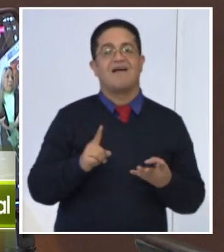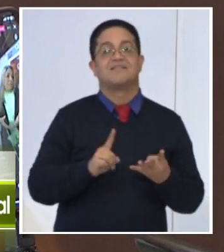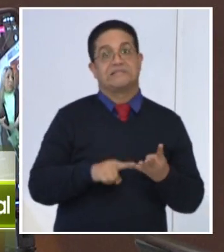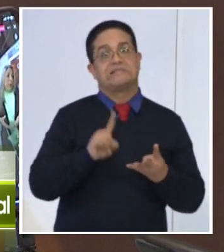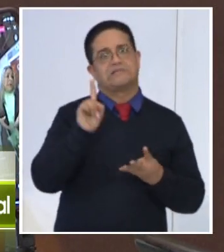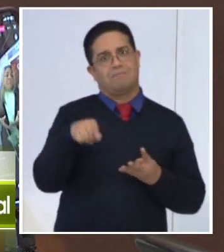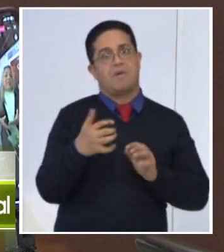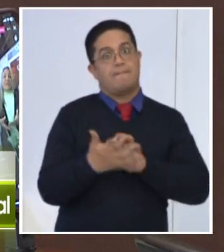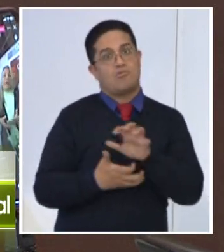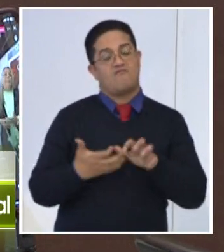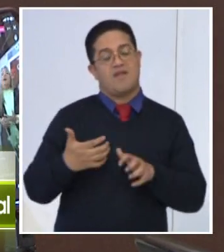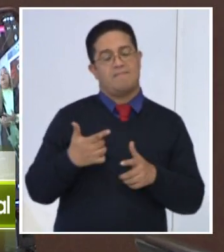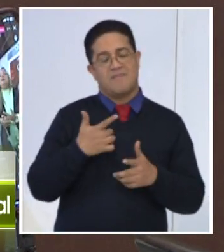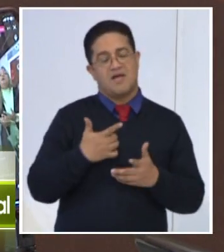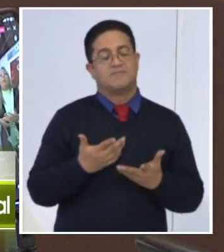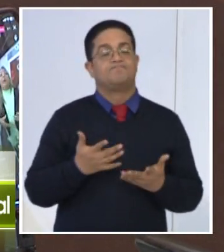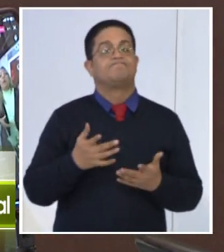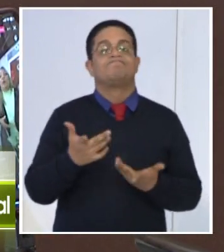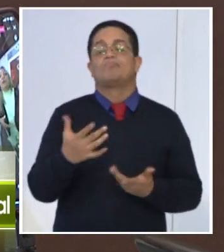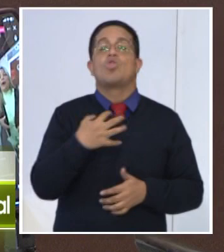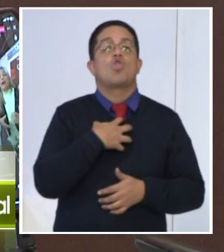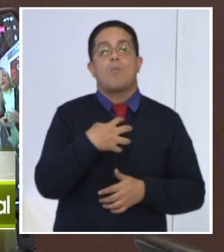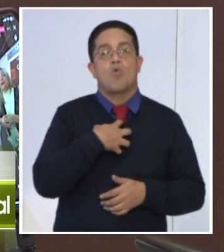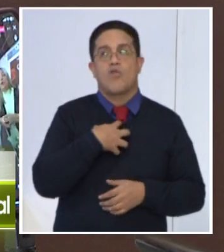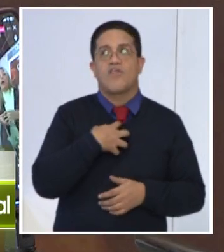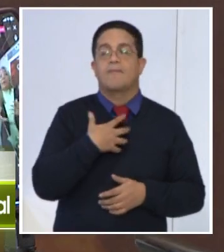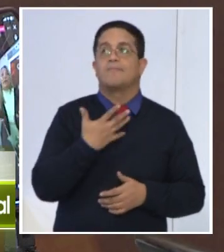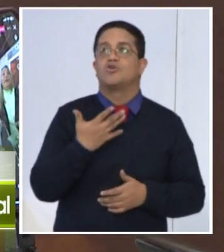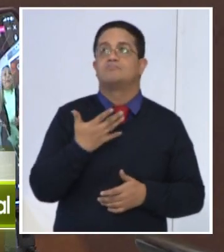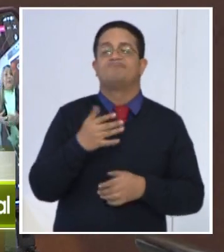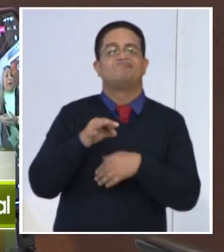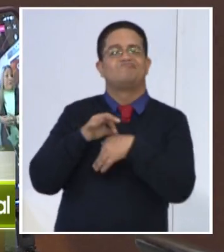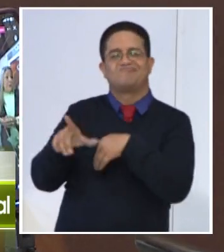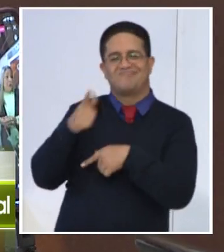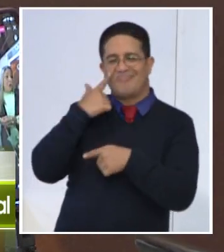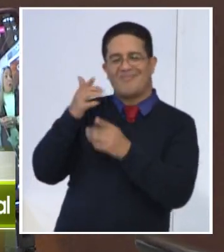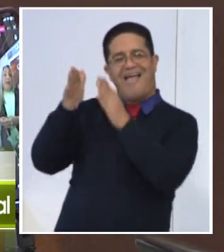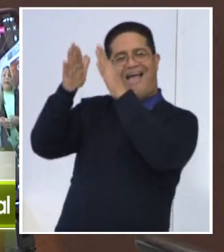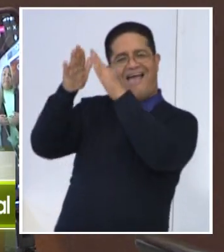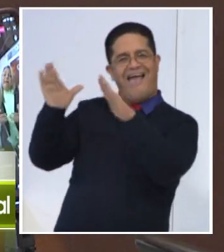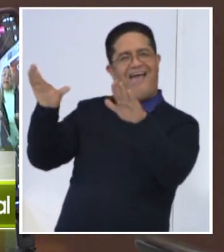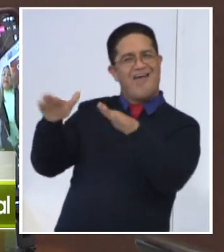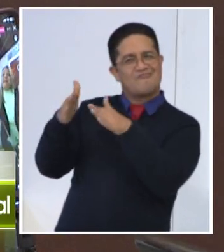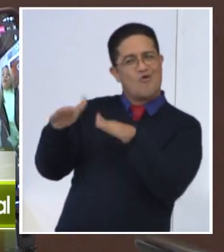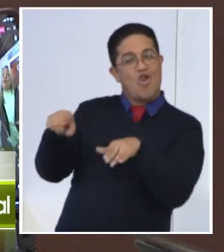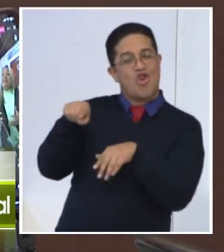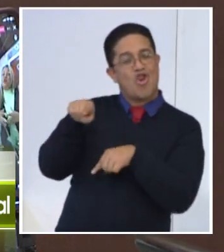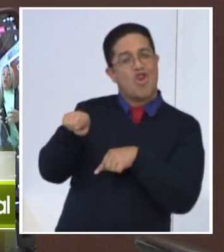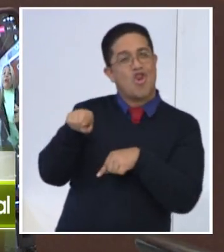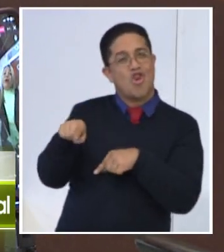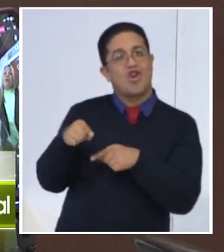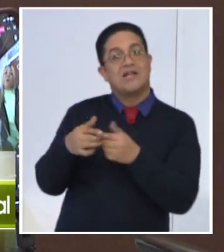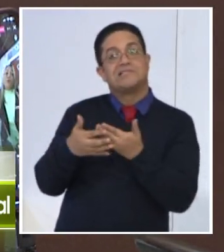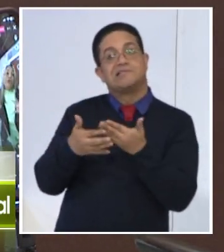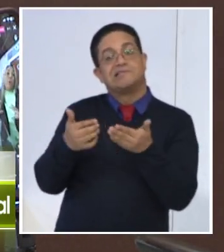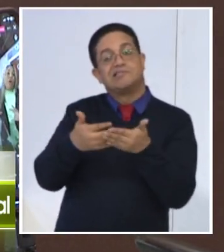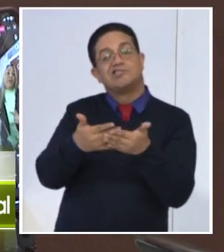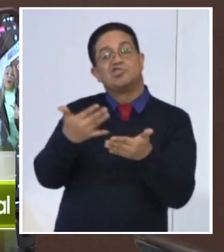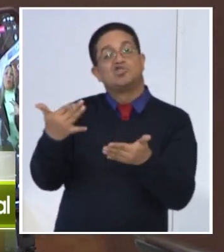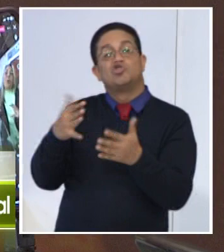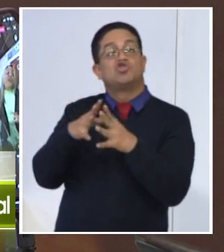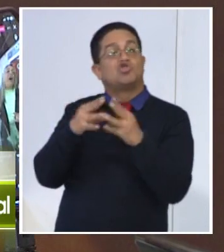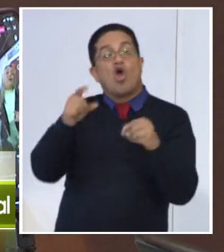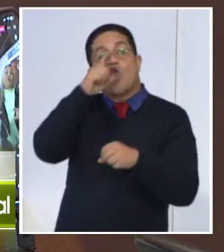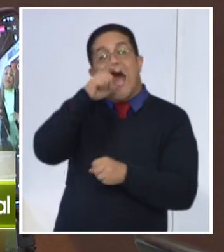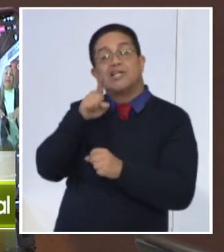asma. ¿Okay? Sí. Crisis de asma. No podemos olvidar los árboles de Navidad. ¿Okay? Están durante todo el año